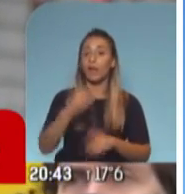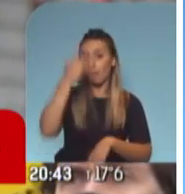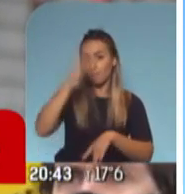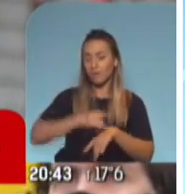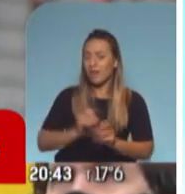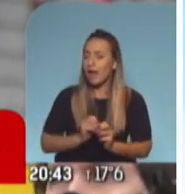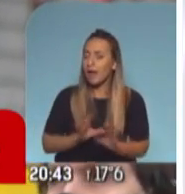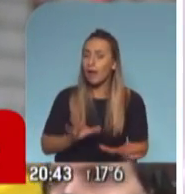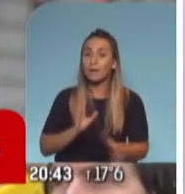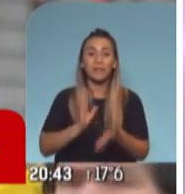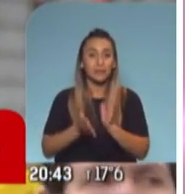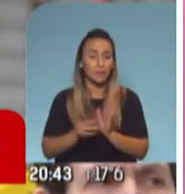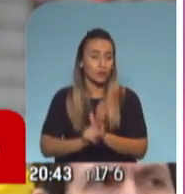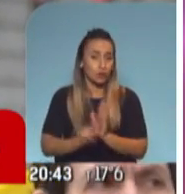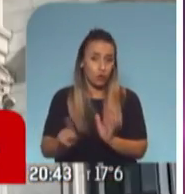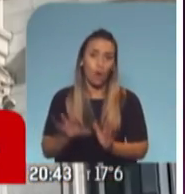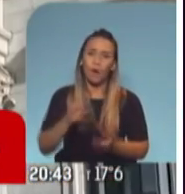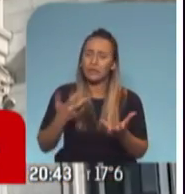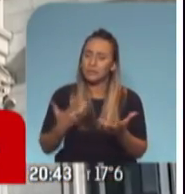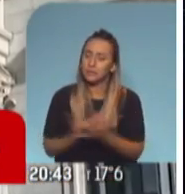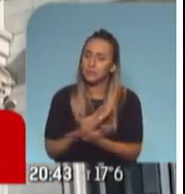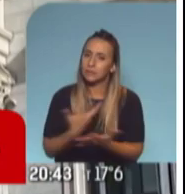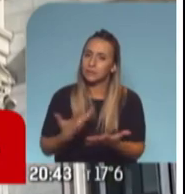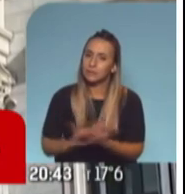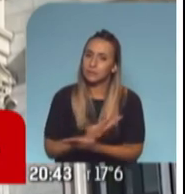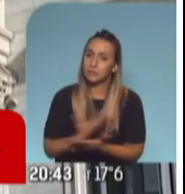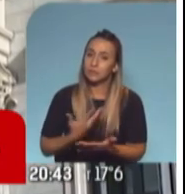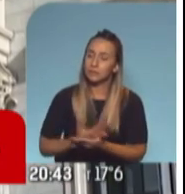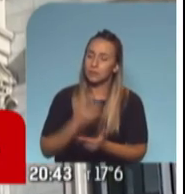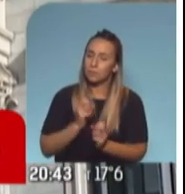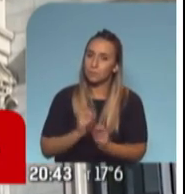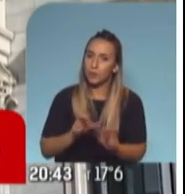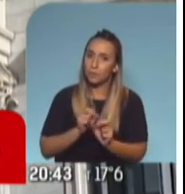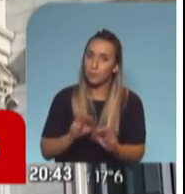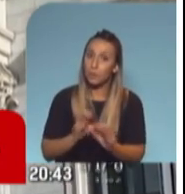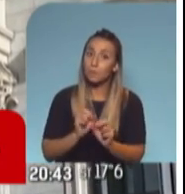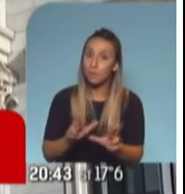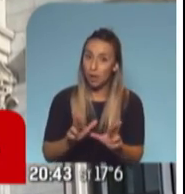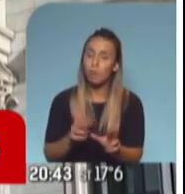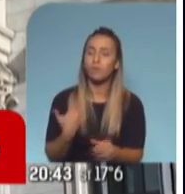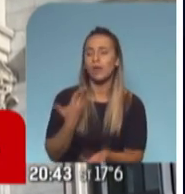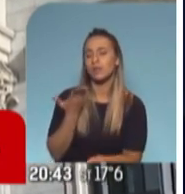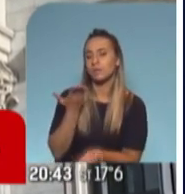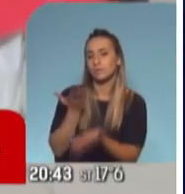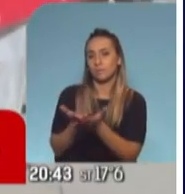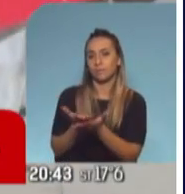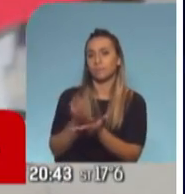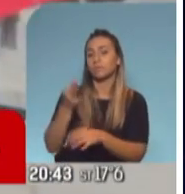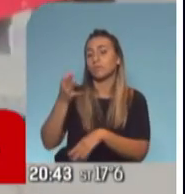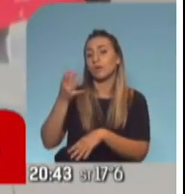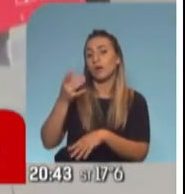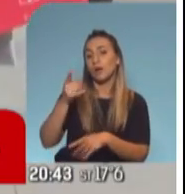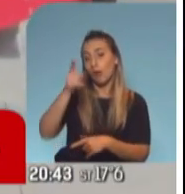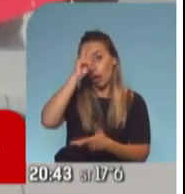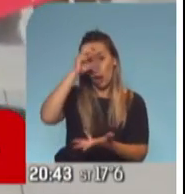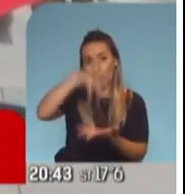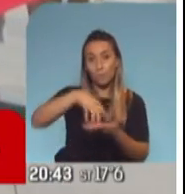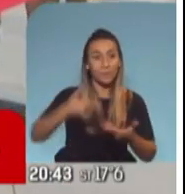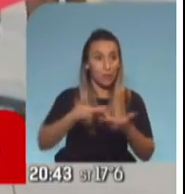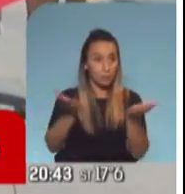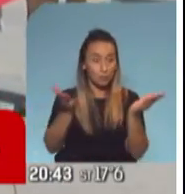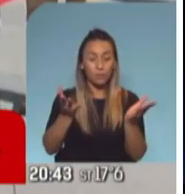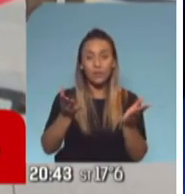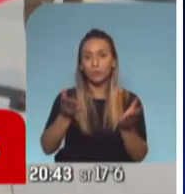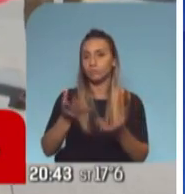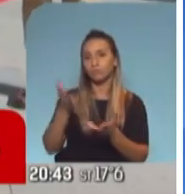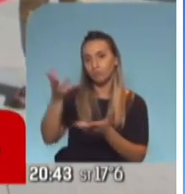un padecimiento grave, crónico e imposibilitante y podrá ser asistido en salud pública.